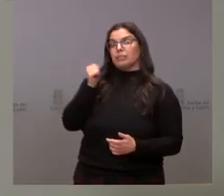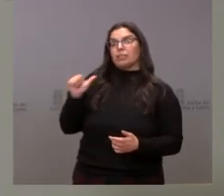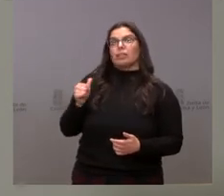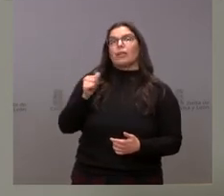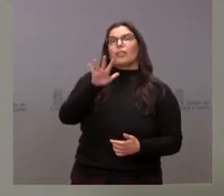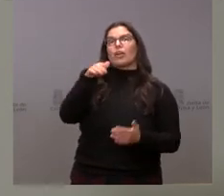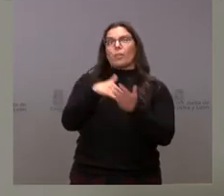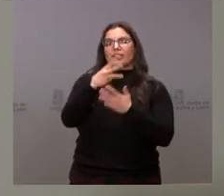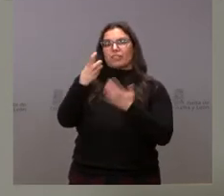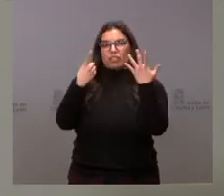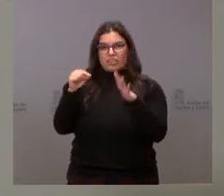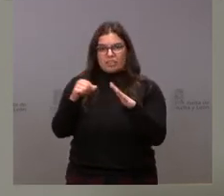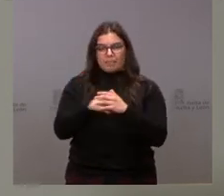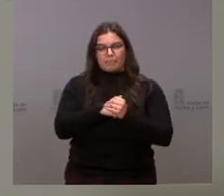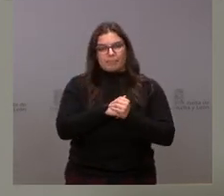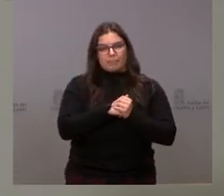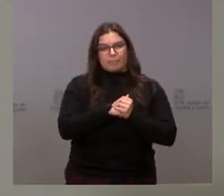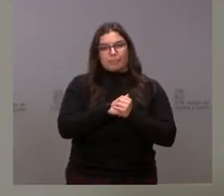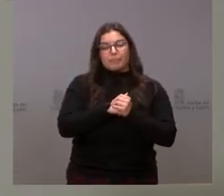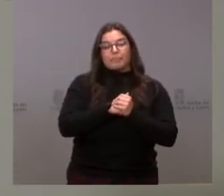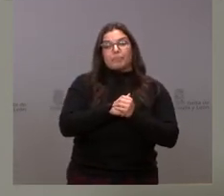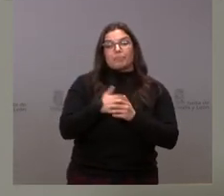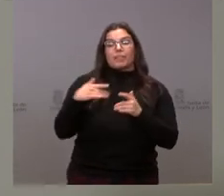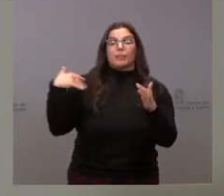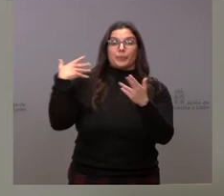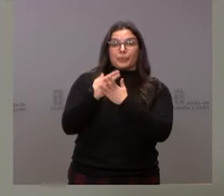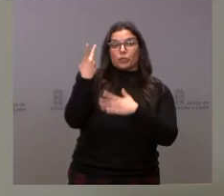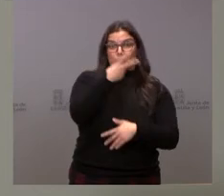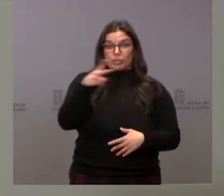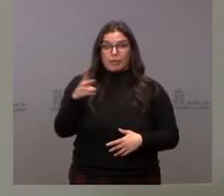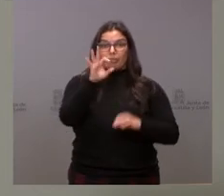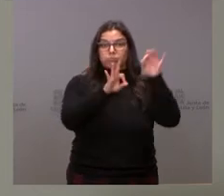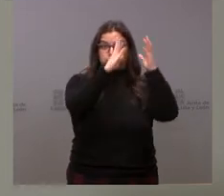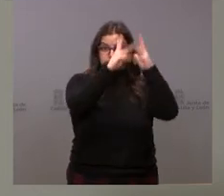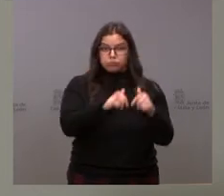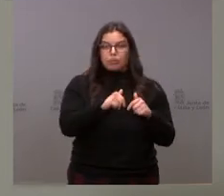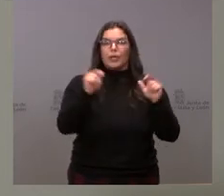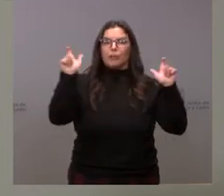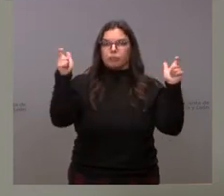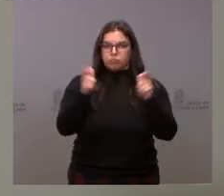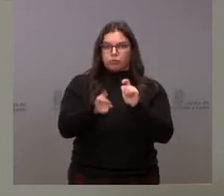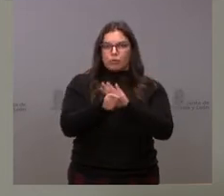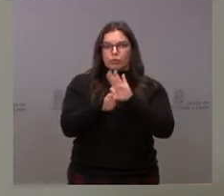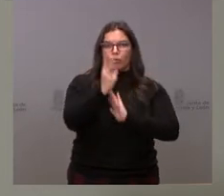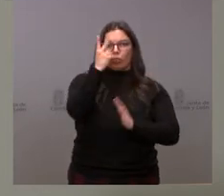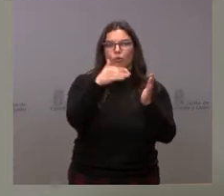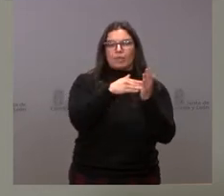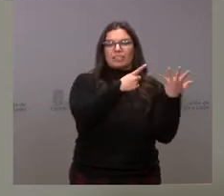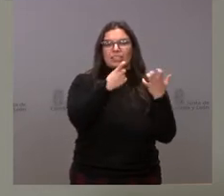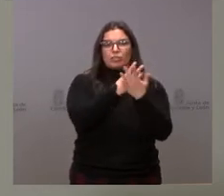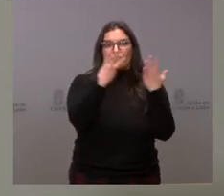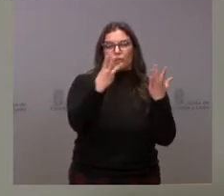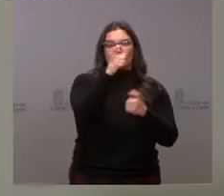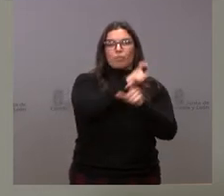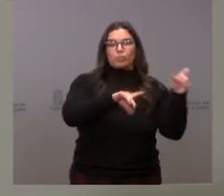concretamente una semana la incidencia 14 días en el día de hoy continúa su descenso con un valor de 2 mil 618 casos